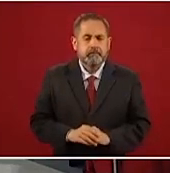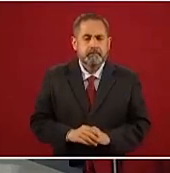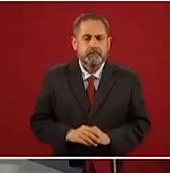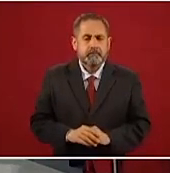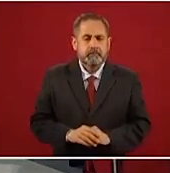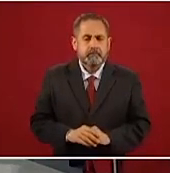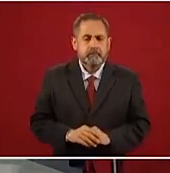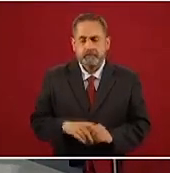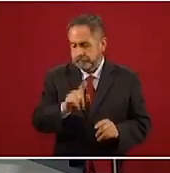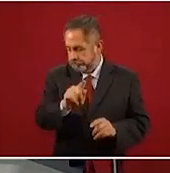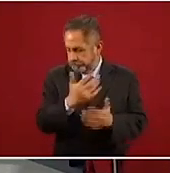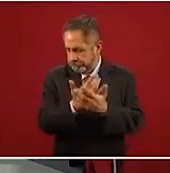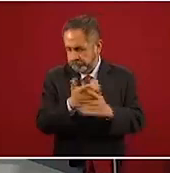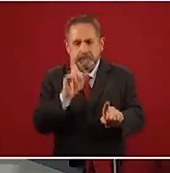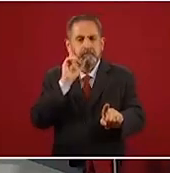Vas a esperar